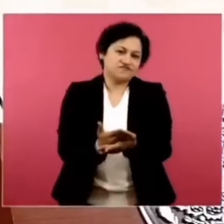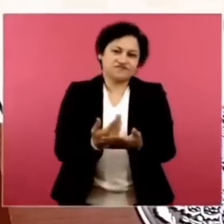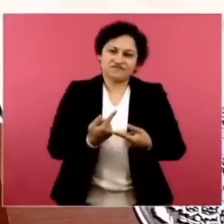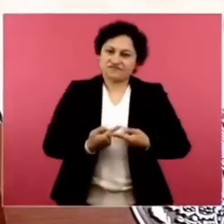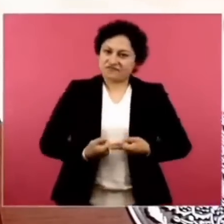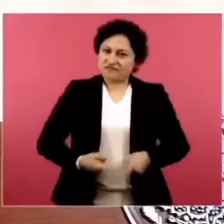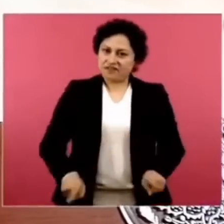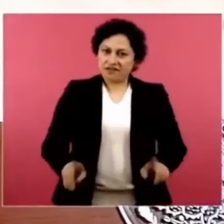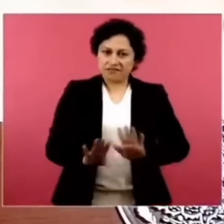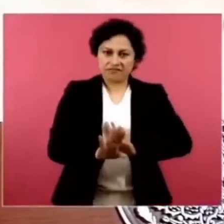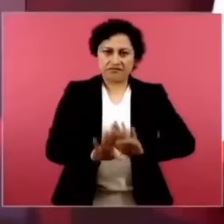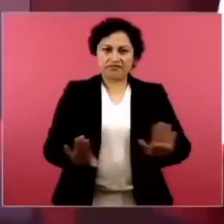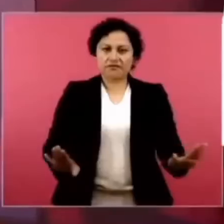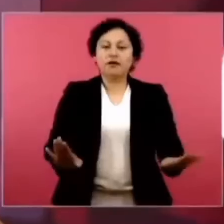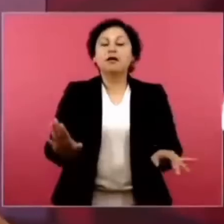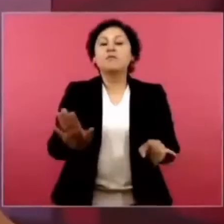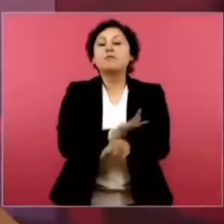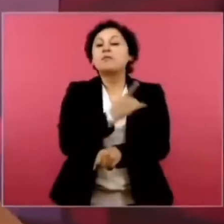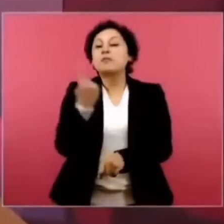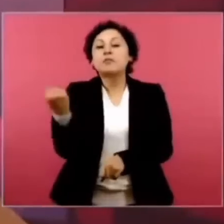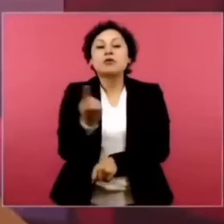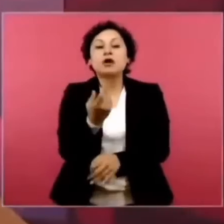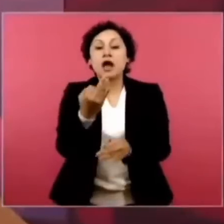porque ahora son empresas